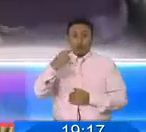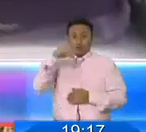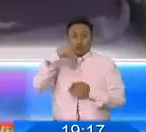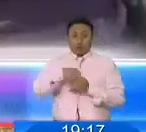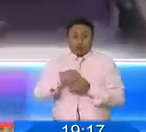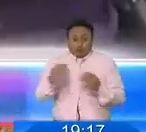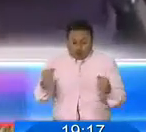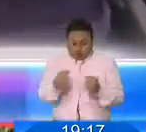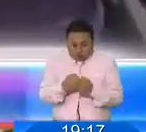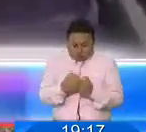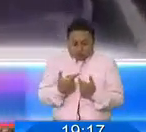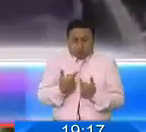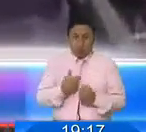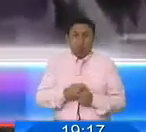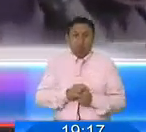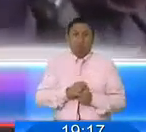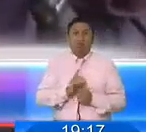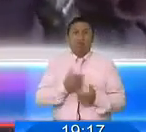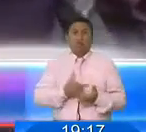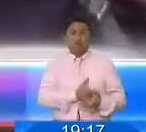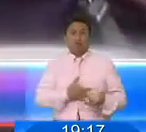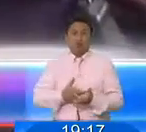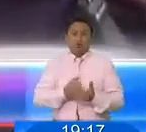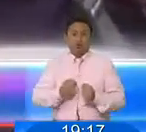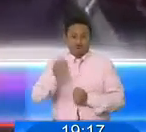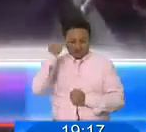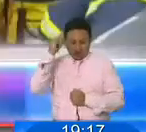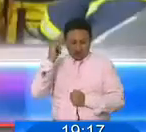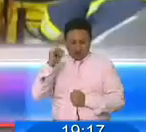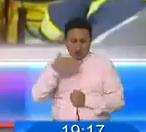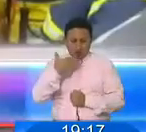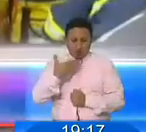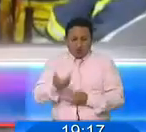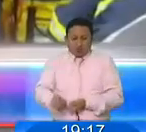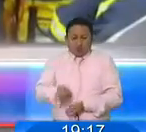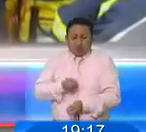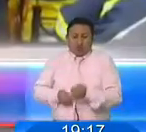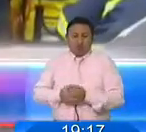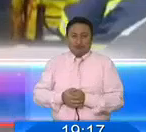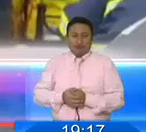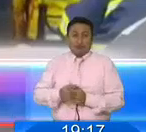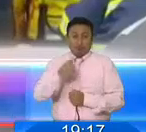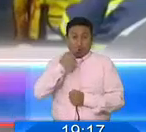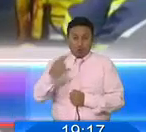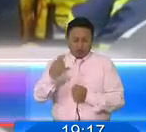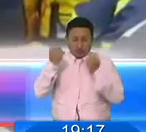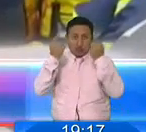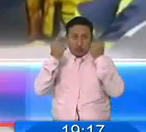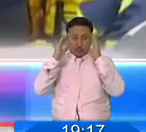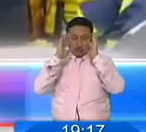en la cabina los bomberos tuvieron que ingeniarse para poderlo sacar y evacuarlo el señor estaba consciente